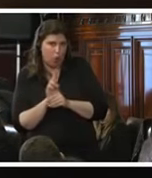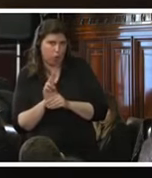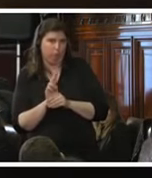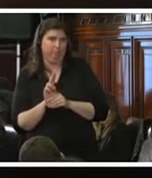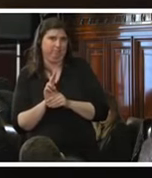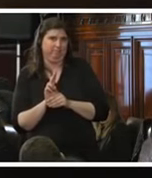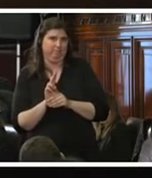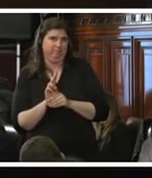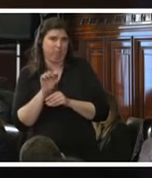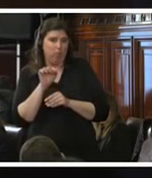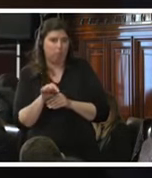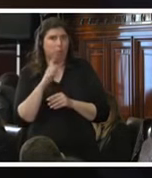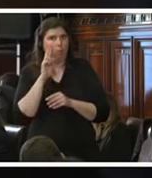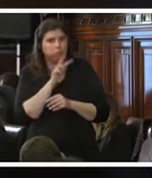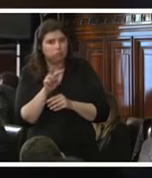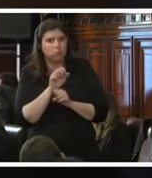de legitimidad del acto.